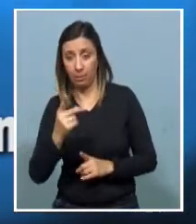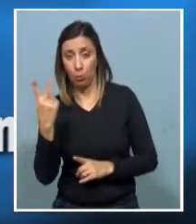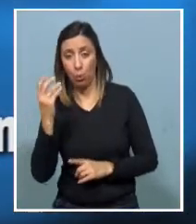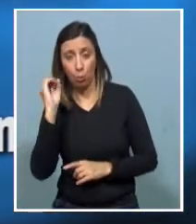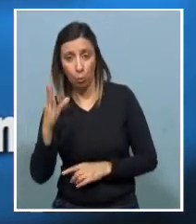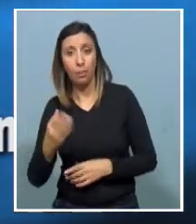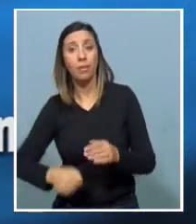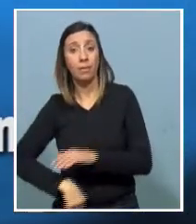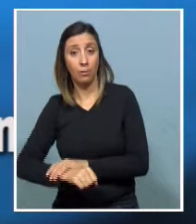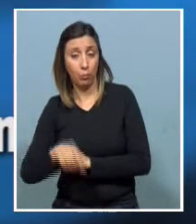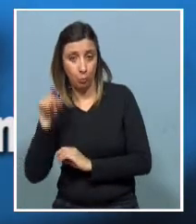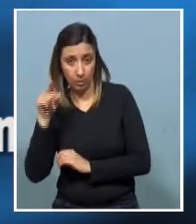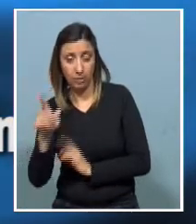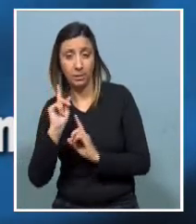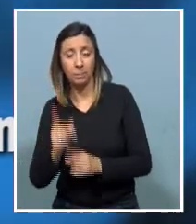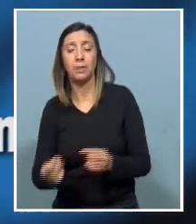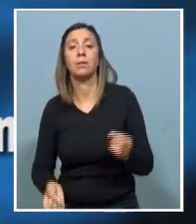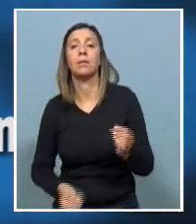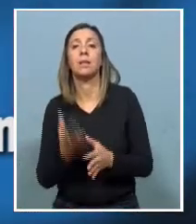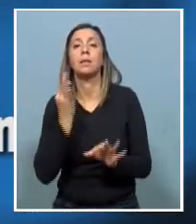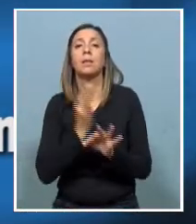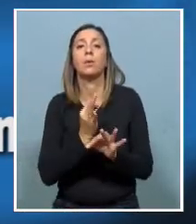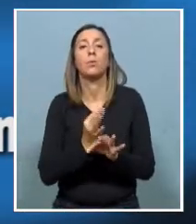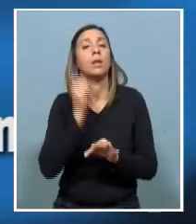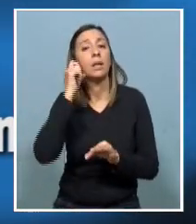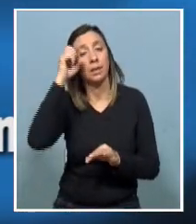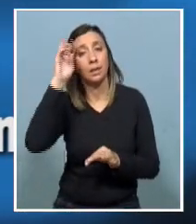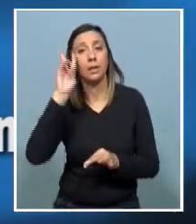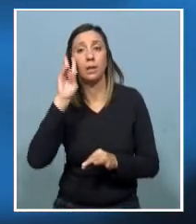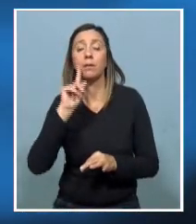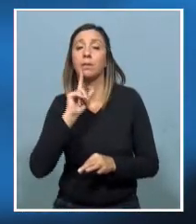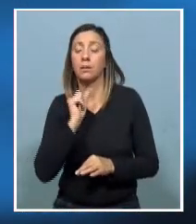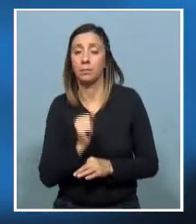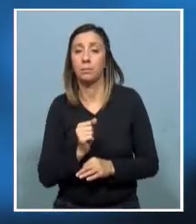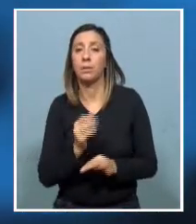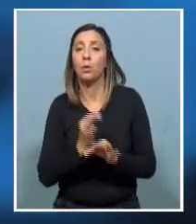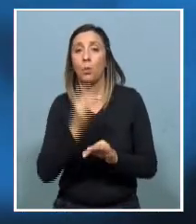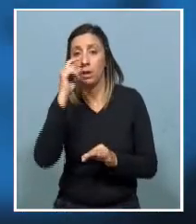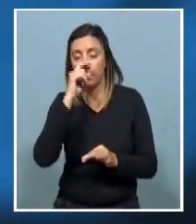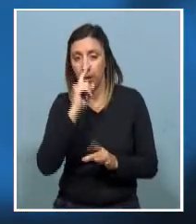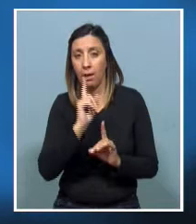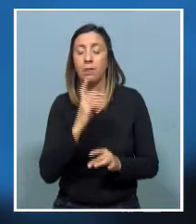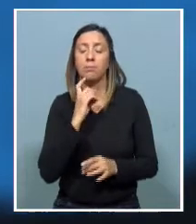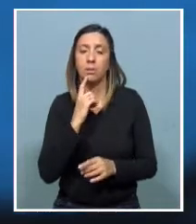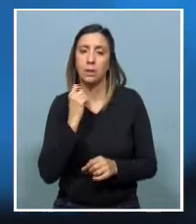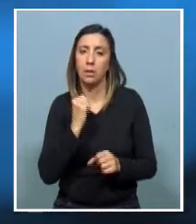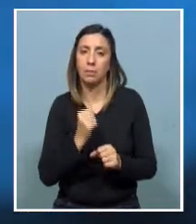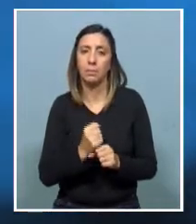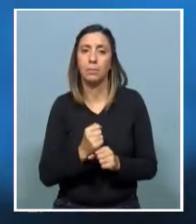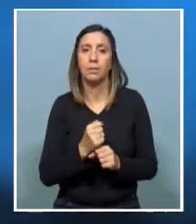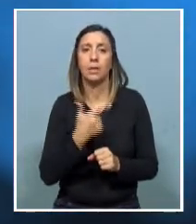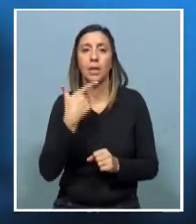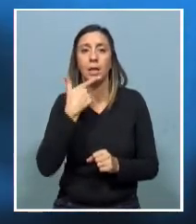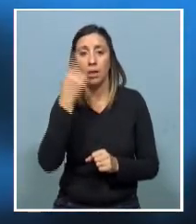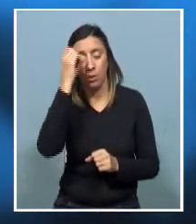firme para su concreción. Bueno, la ampliación de la Escuela Belgrano en San Luis es otro edificio histórico. Santa María